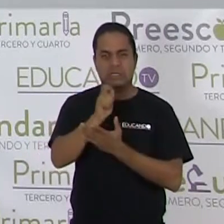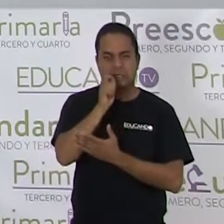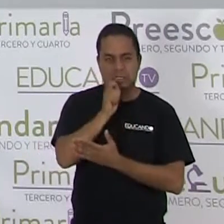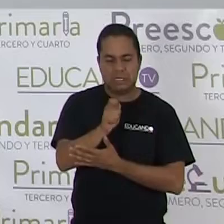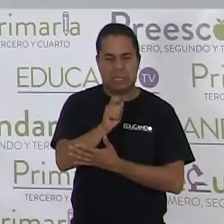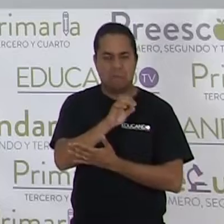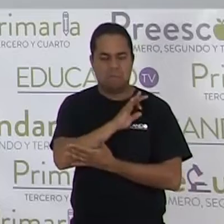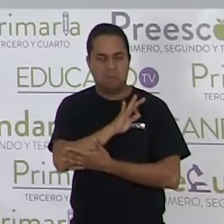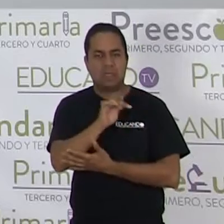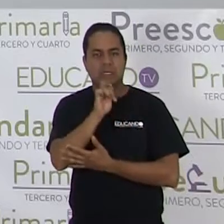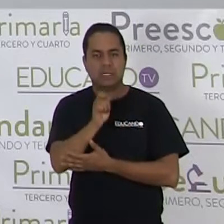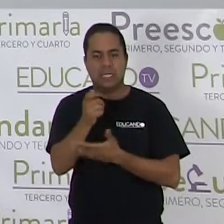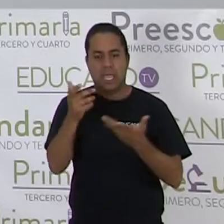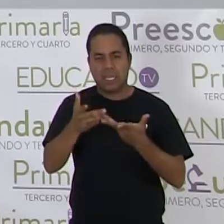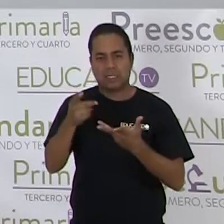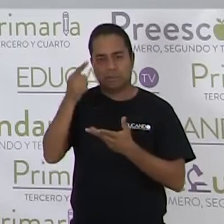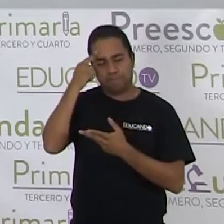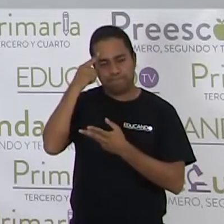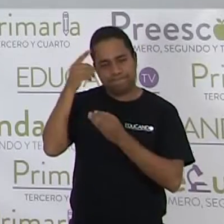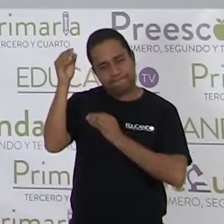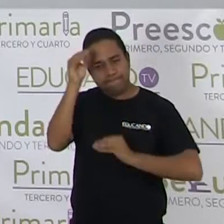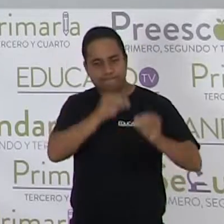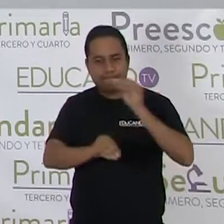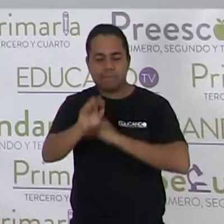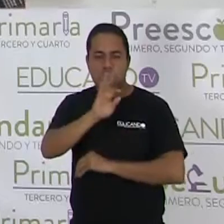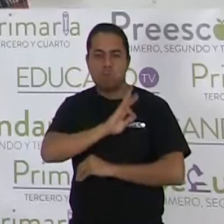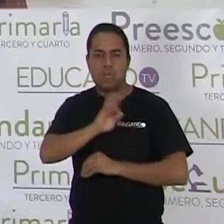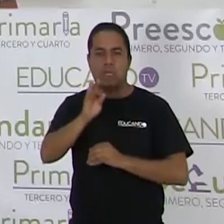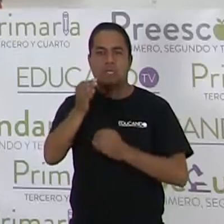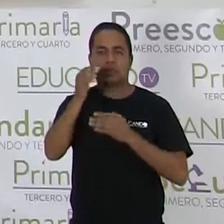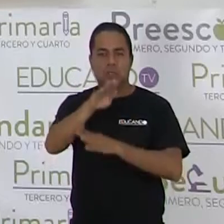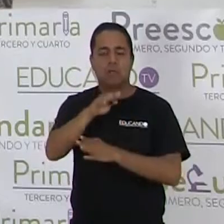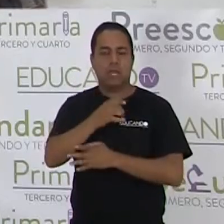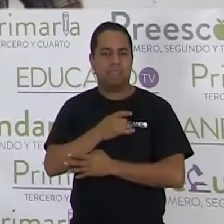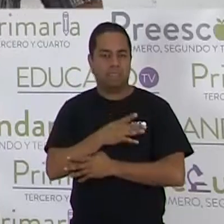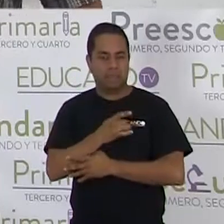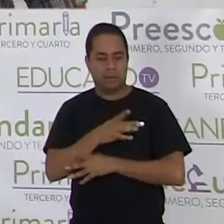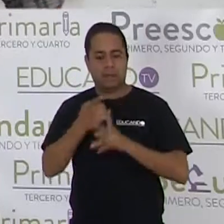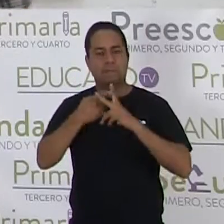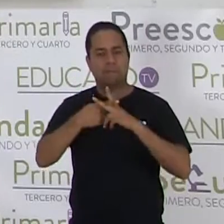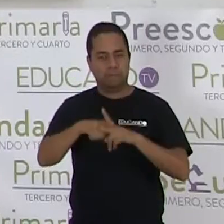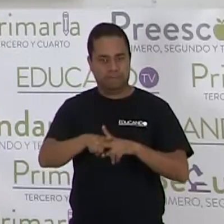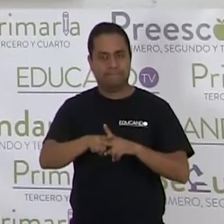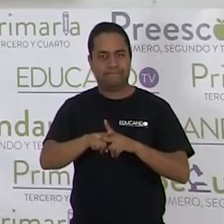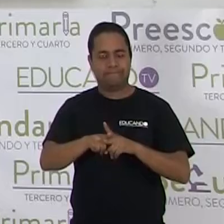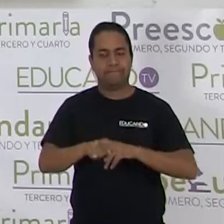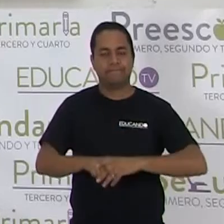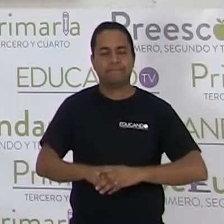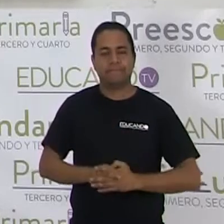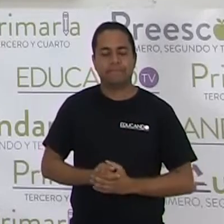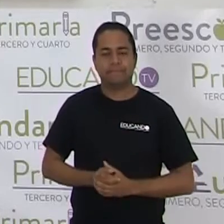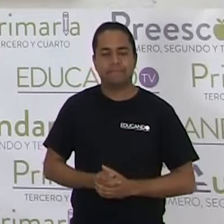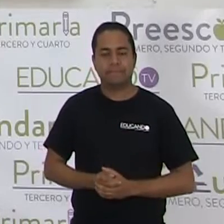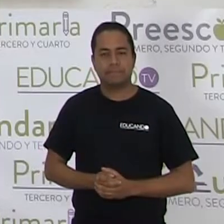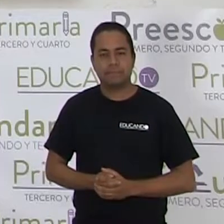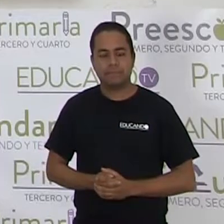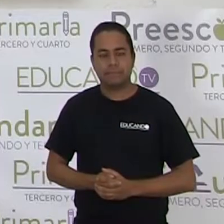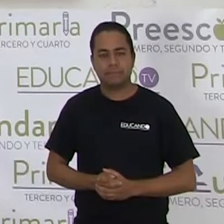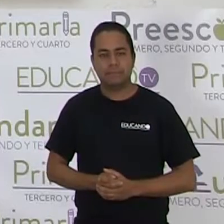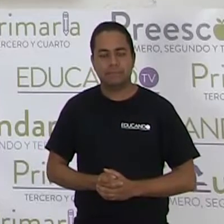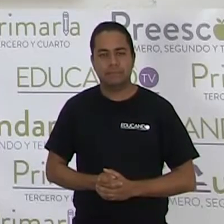todo hacer nuestros propios cuentos de terror. Vamos a comenzar. Muy bien. El día de